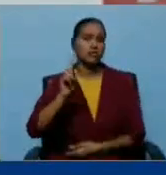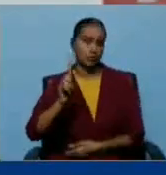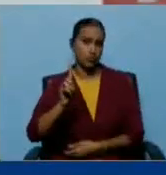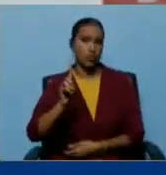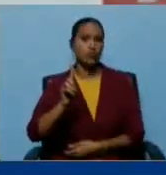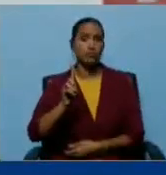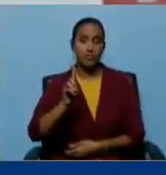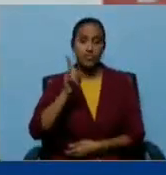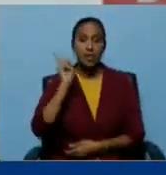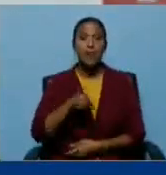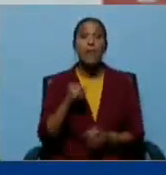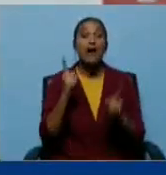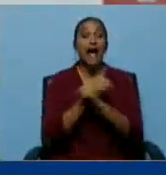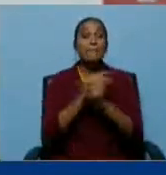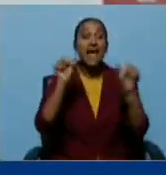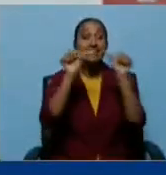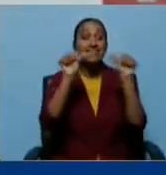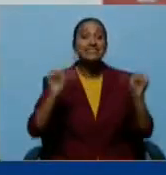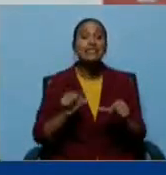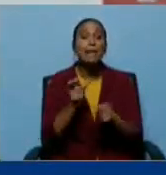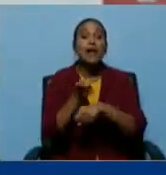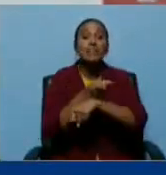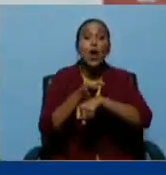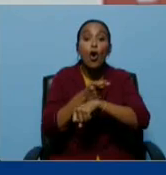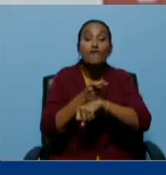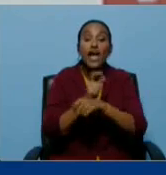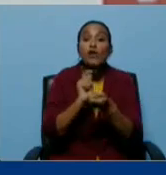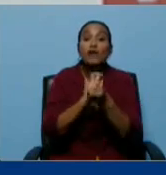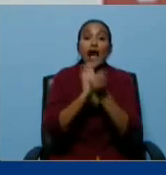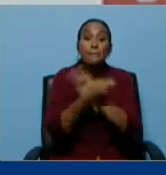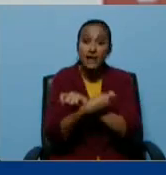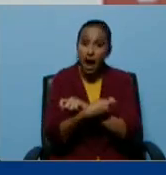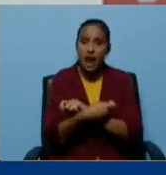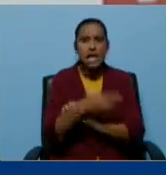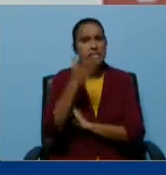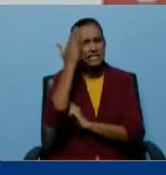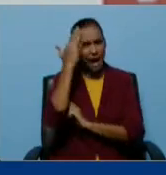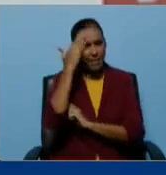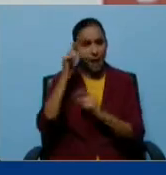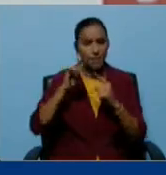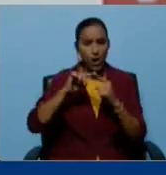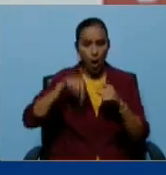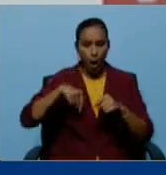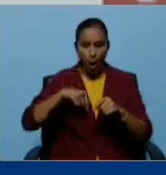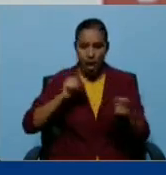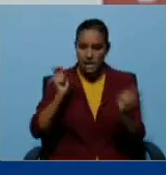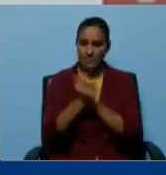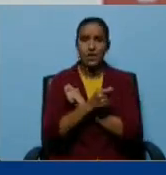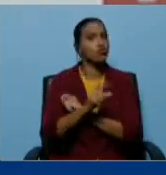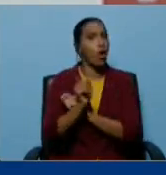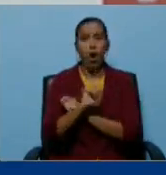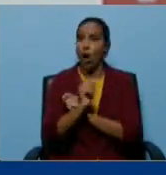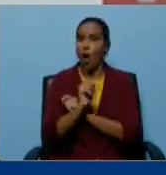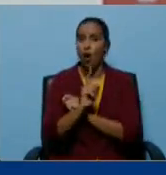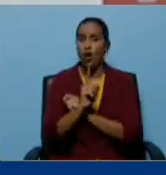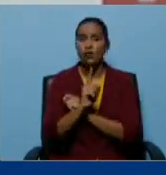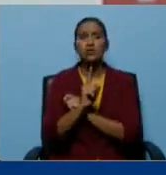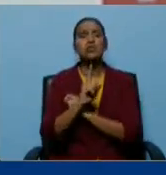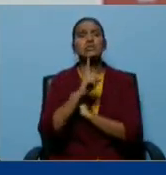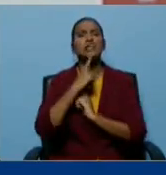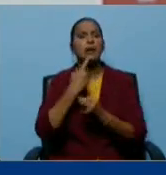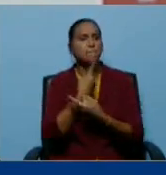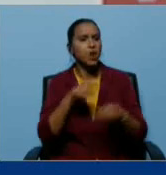Es cambiar el sistema de gobierno. Eso no se hace de la noche a la mañana. No se hace por decreto. Se hace